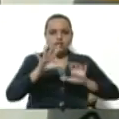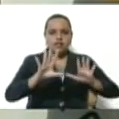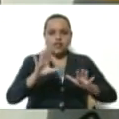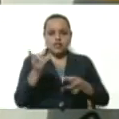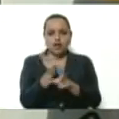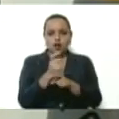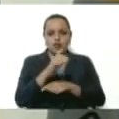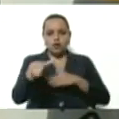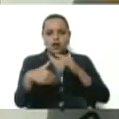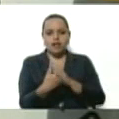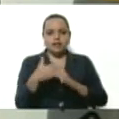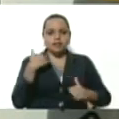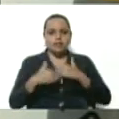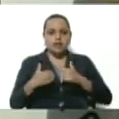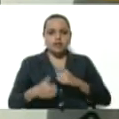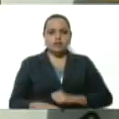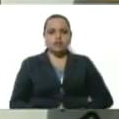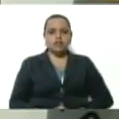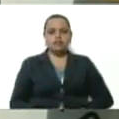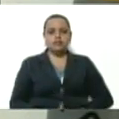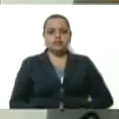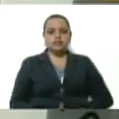agosto.